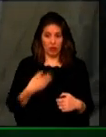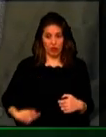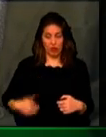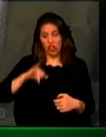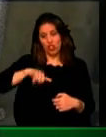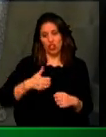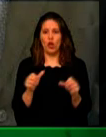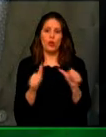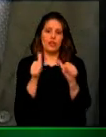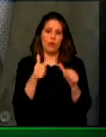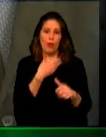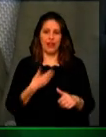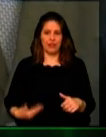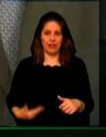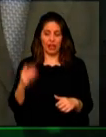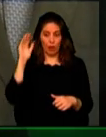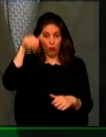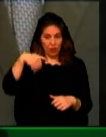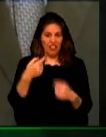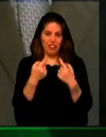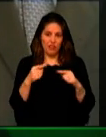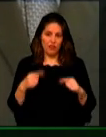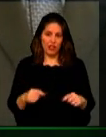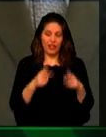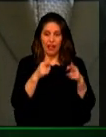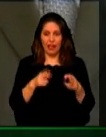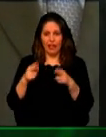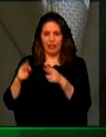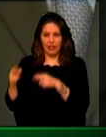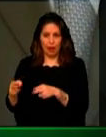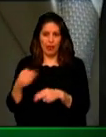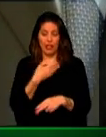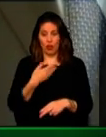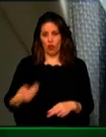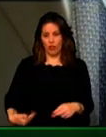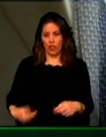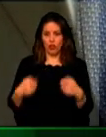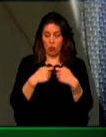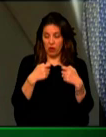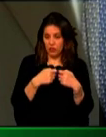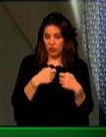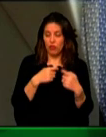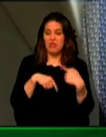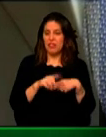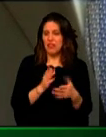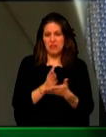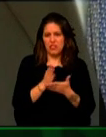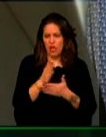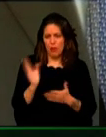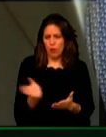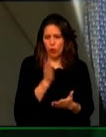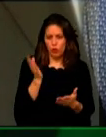la República en varias etapas de lo que va el gobierno en coalición, ha sido siempre muy productivo para la ley de